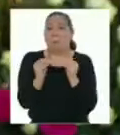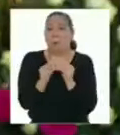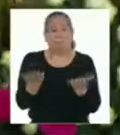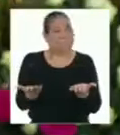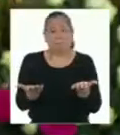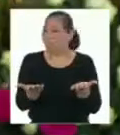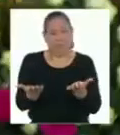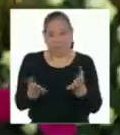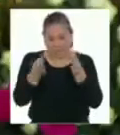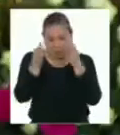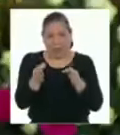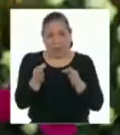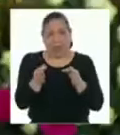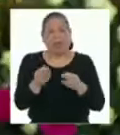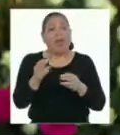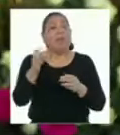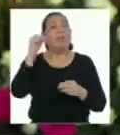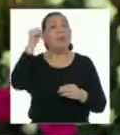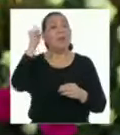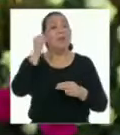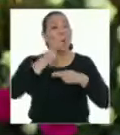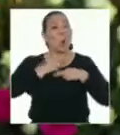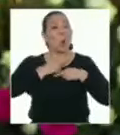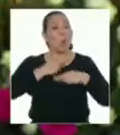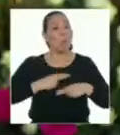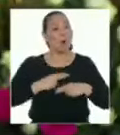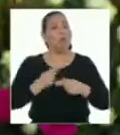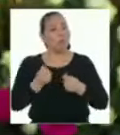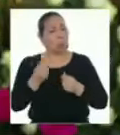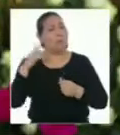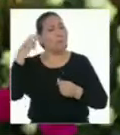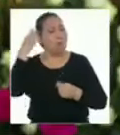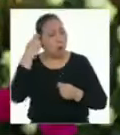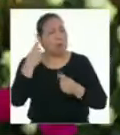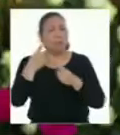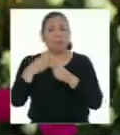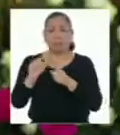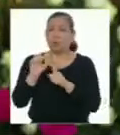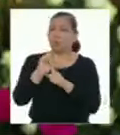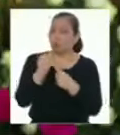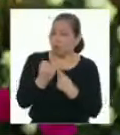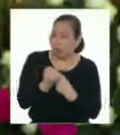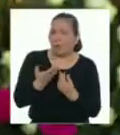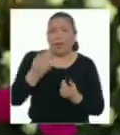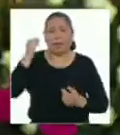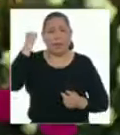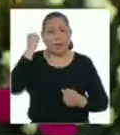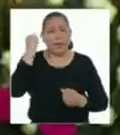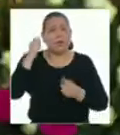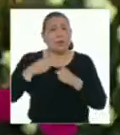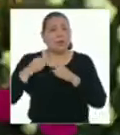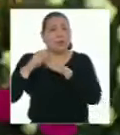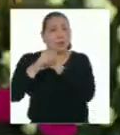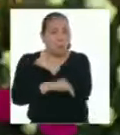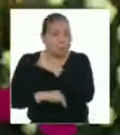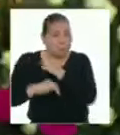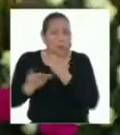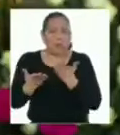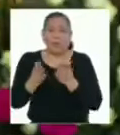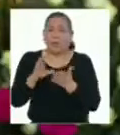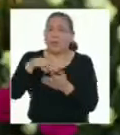sino que tiene que asegurar los derechos humanos personales, sociales, económicos y políticos, incluidos los derechos de las naciones y de los